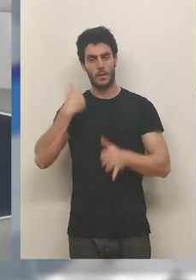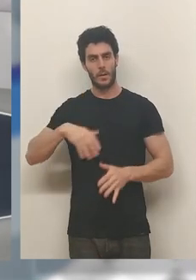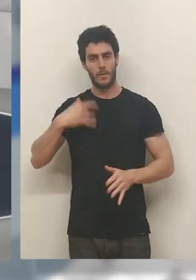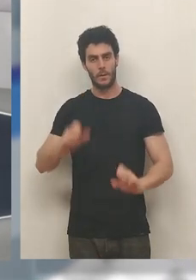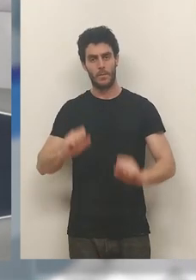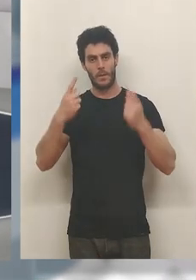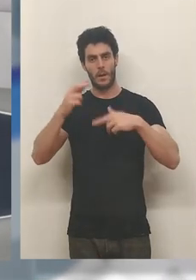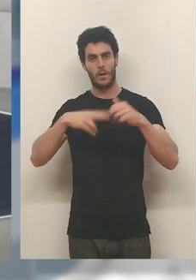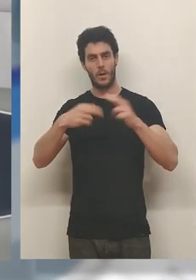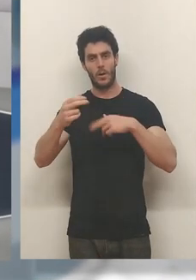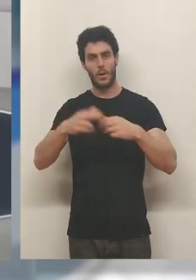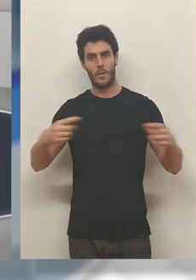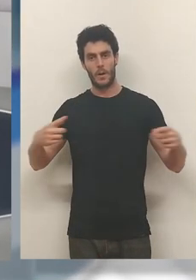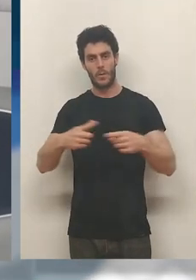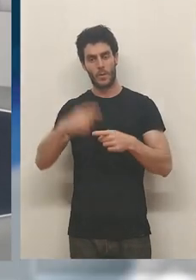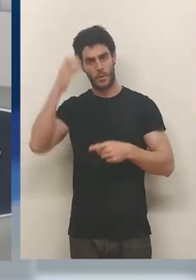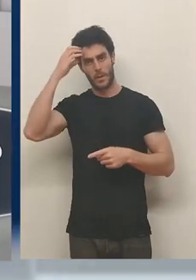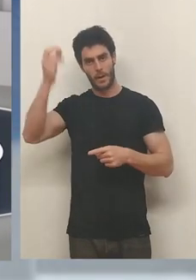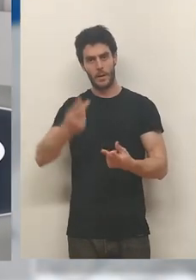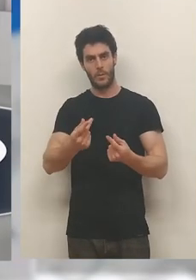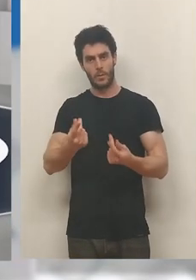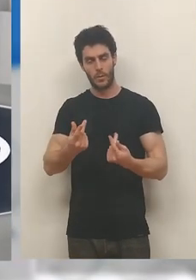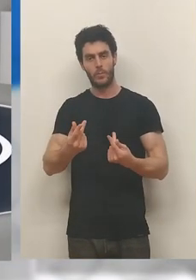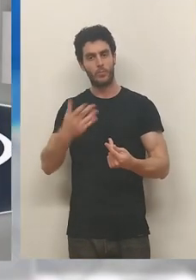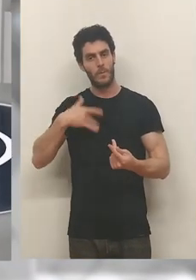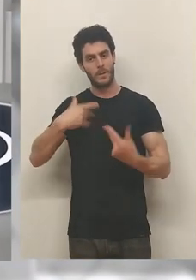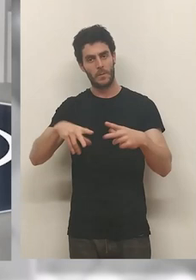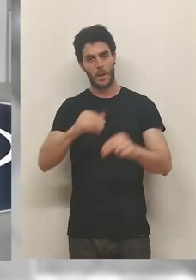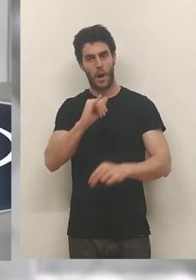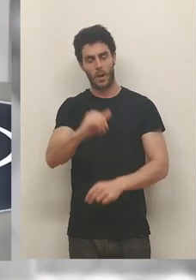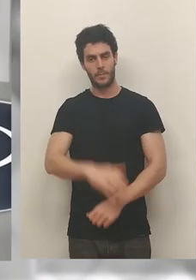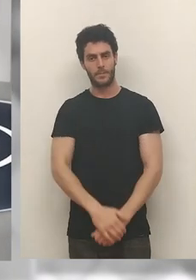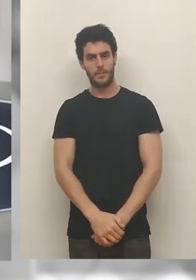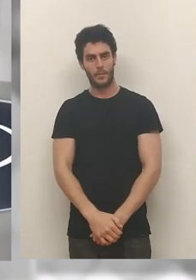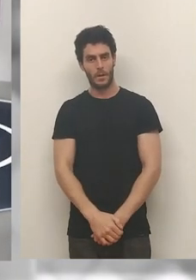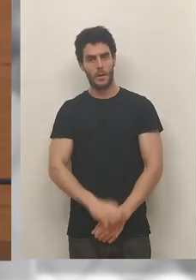Y muy atentos, ya hay fecha para el fin de las obras del nudo de Vara de Rey en Logroño.